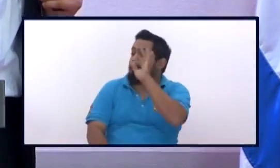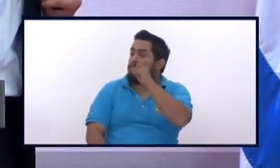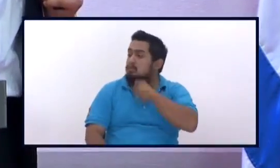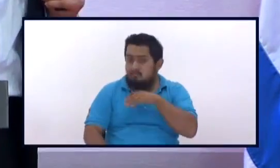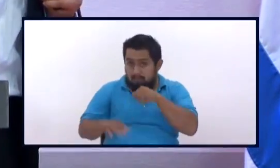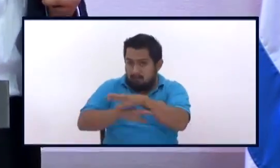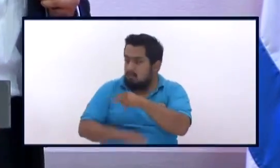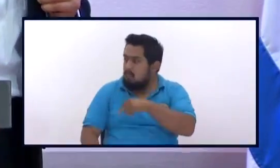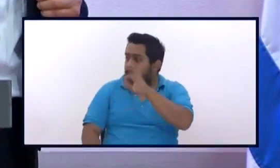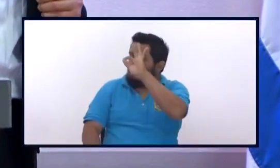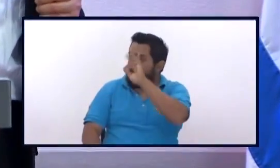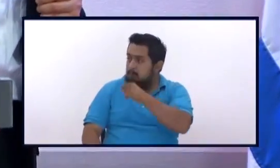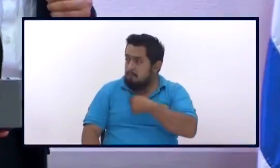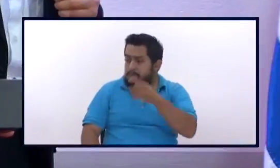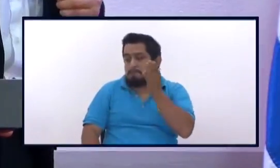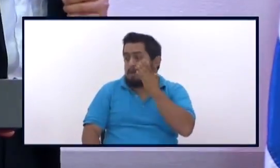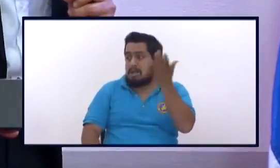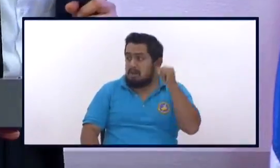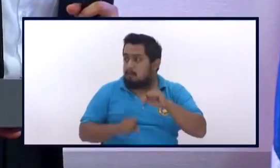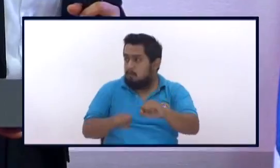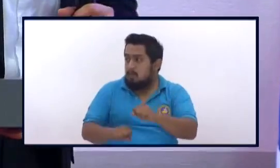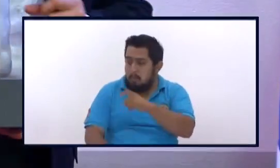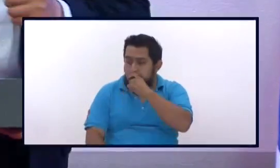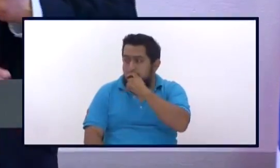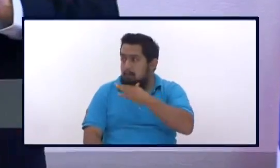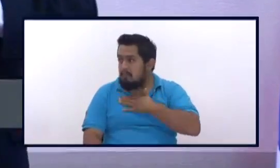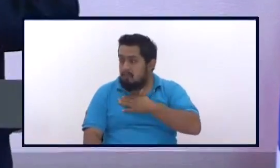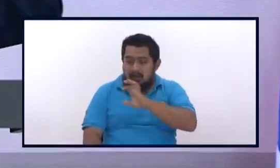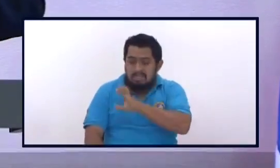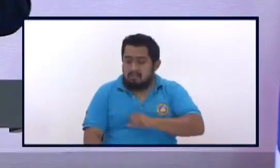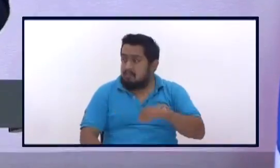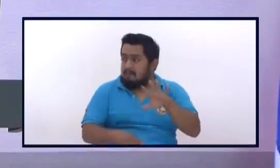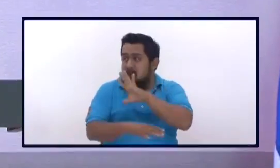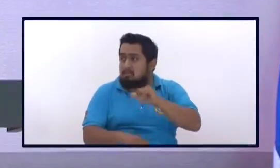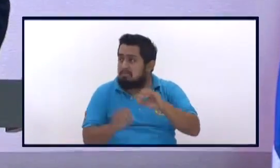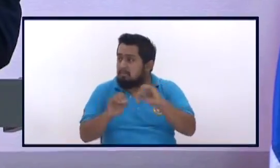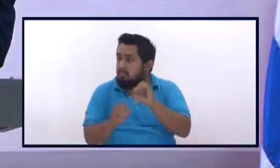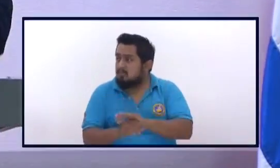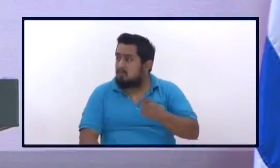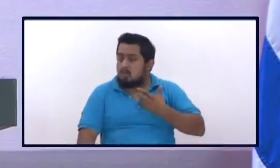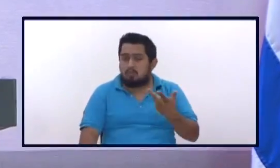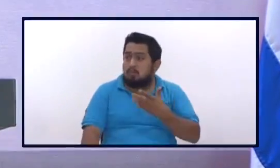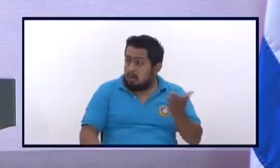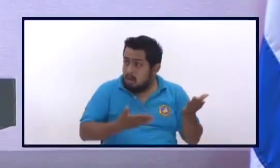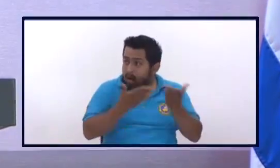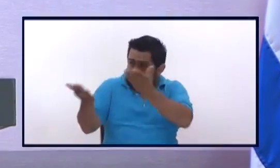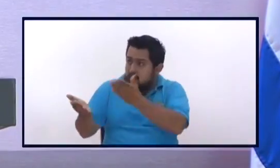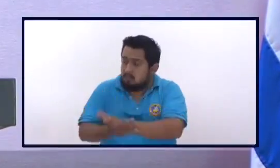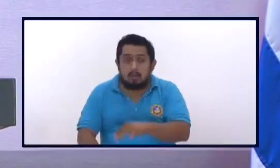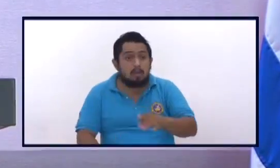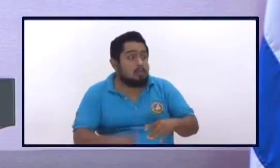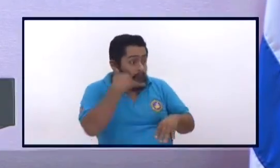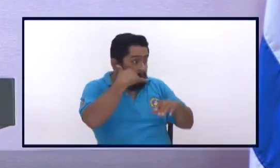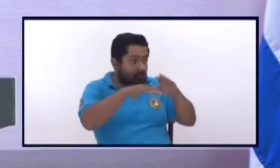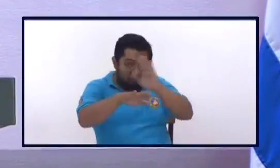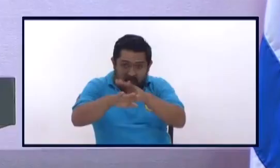mi papá sigue con vida no tenemos familiares en el salvador queremos ver cómo nos pueden ver borge inmediatamente a borja